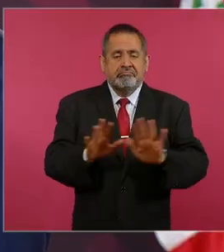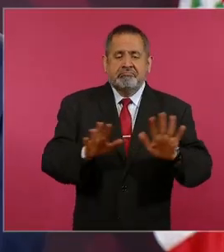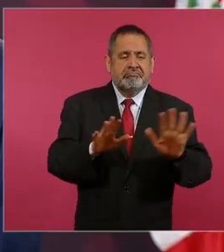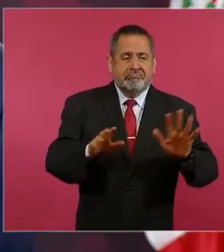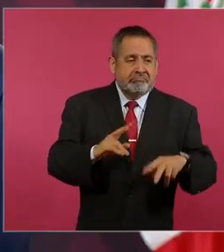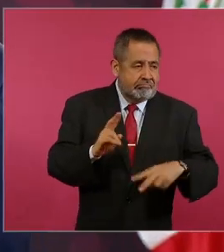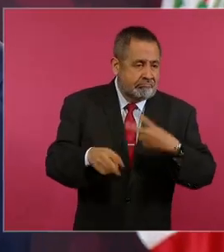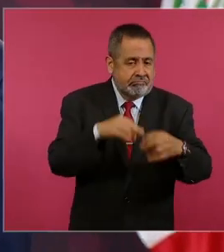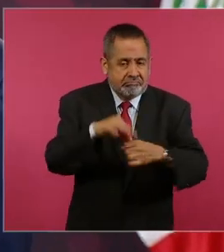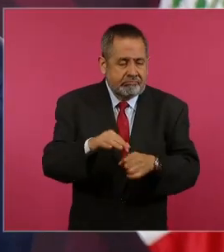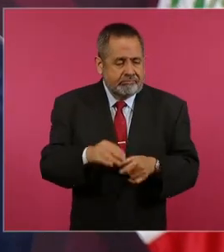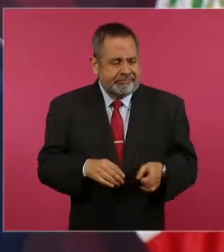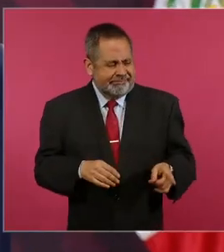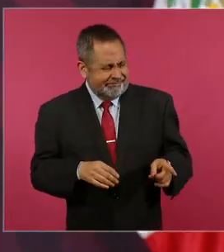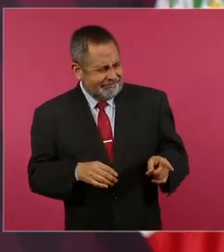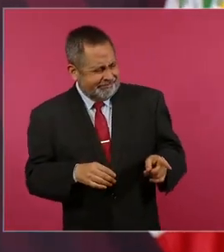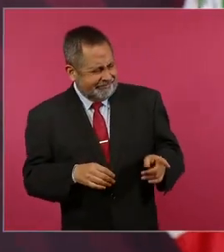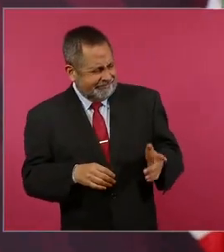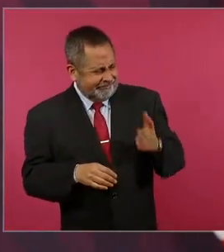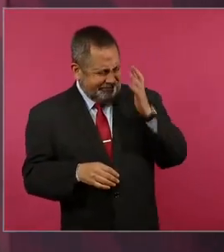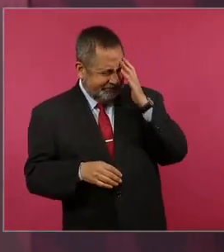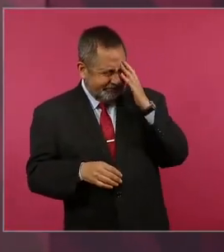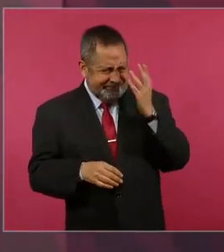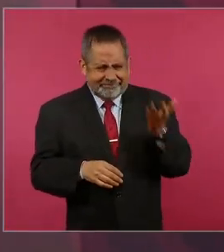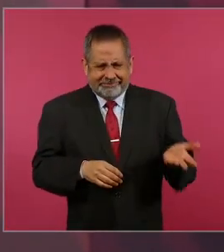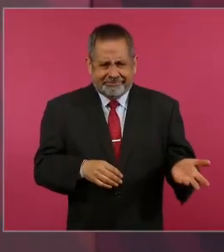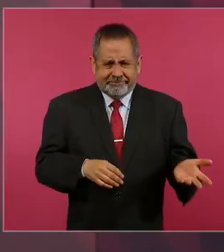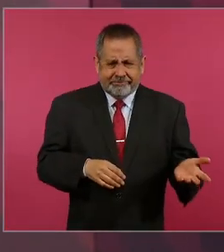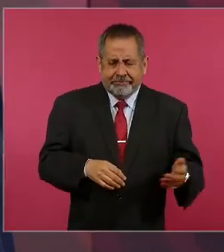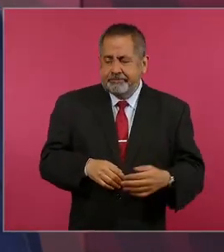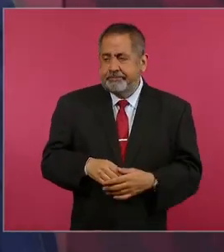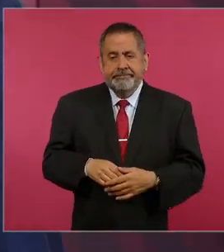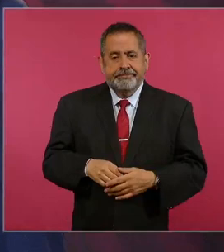y conscientes o inconscientemente le hacían